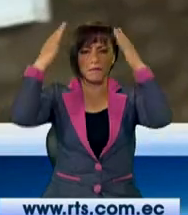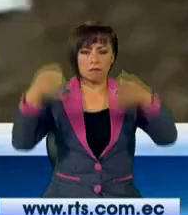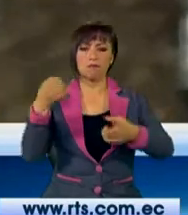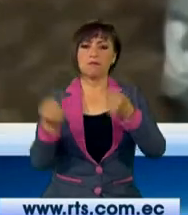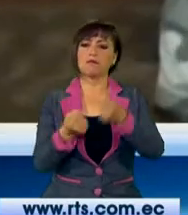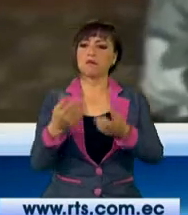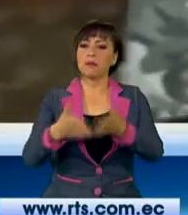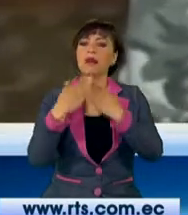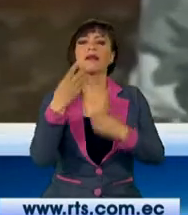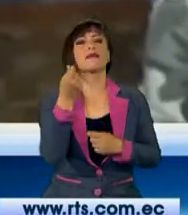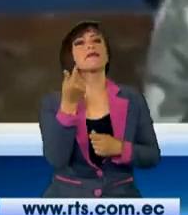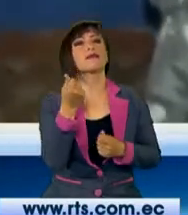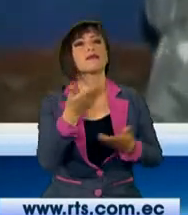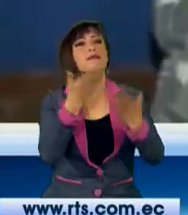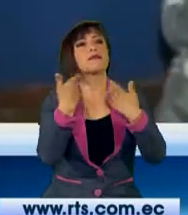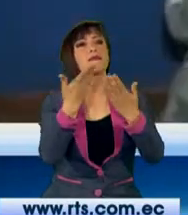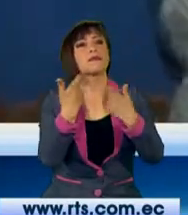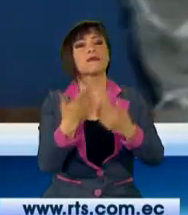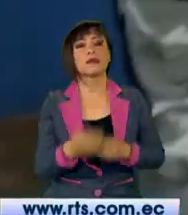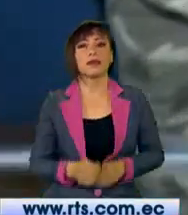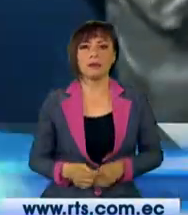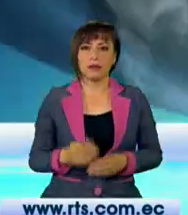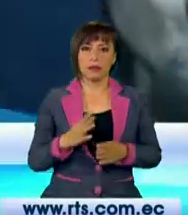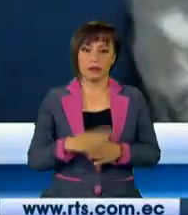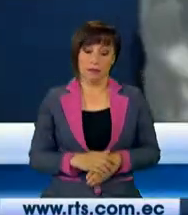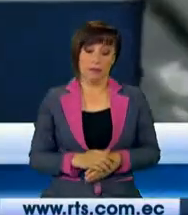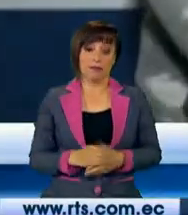a través de cualquier situación,